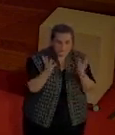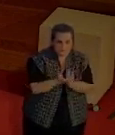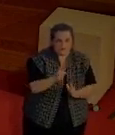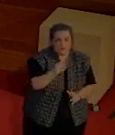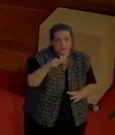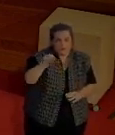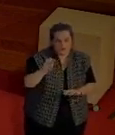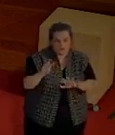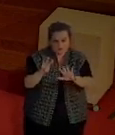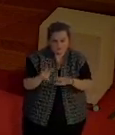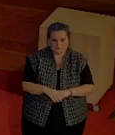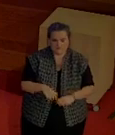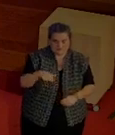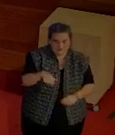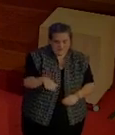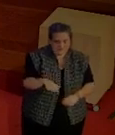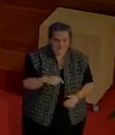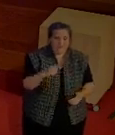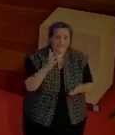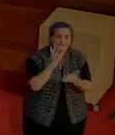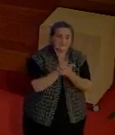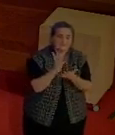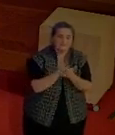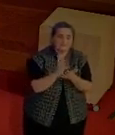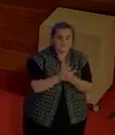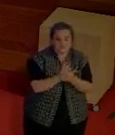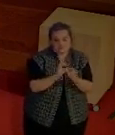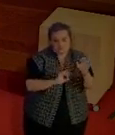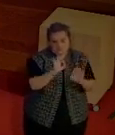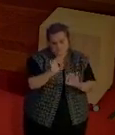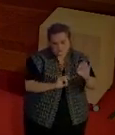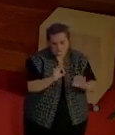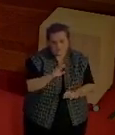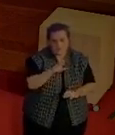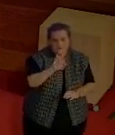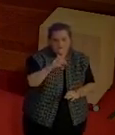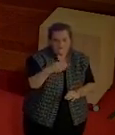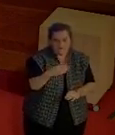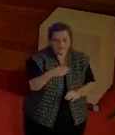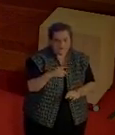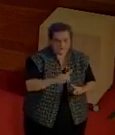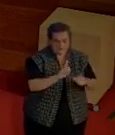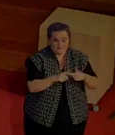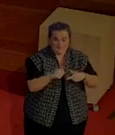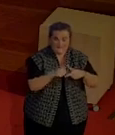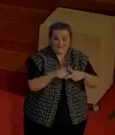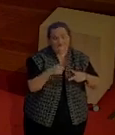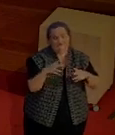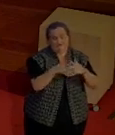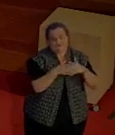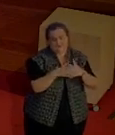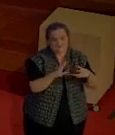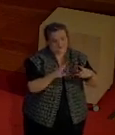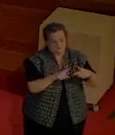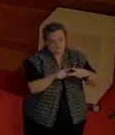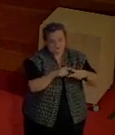por. hoy representa el 19 del pib mundial solo está por detrás de Estados Unidos y